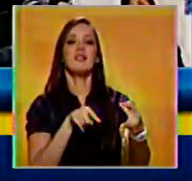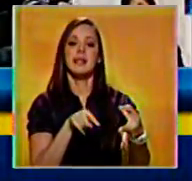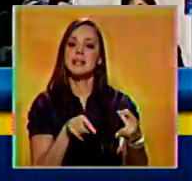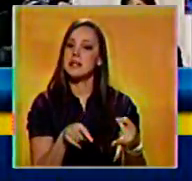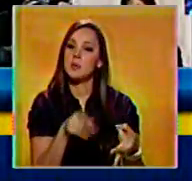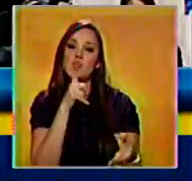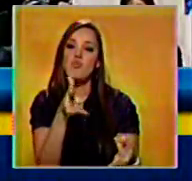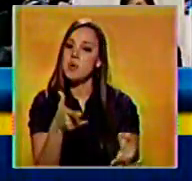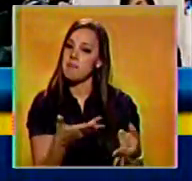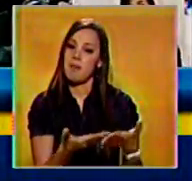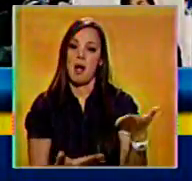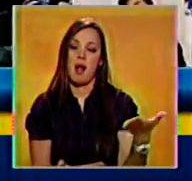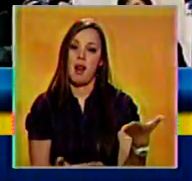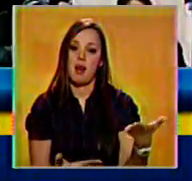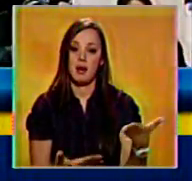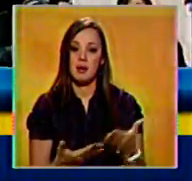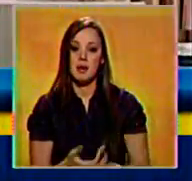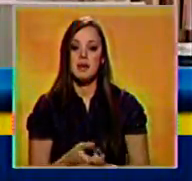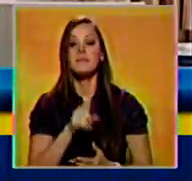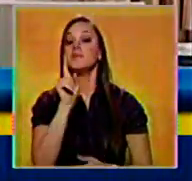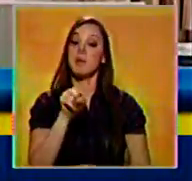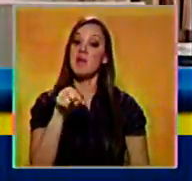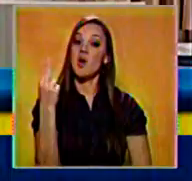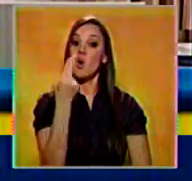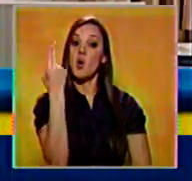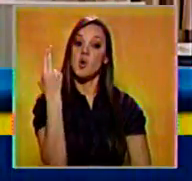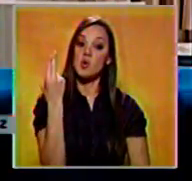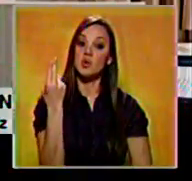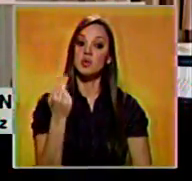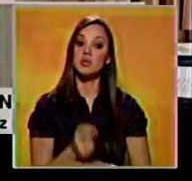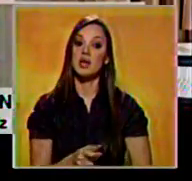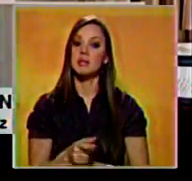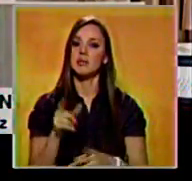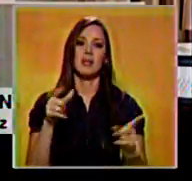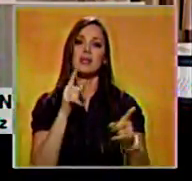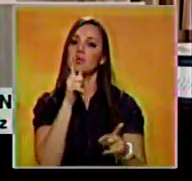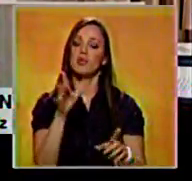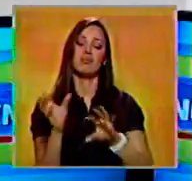aberraciones hasta la forma en la que utiliza los tiempos de los verbos Según dijo